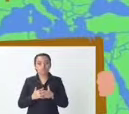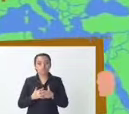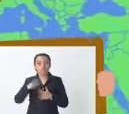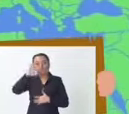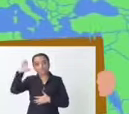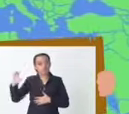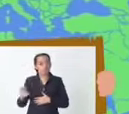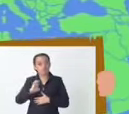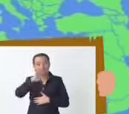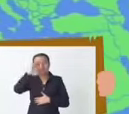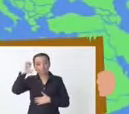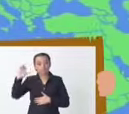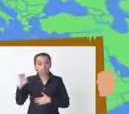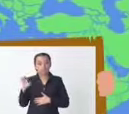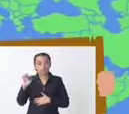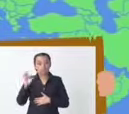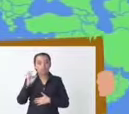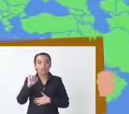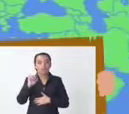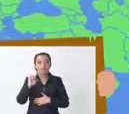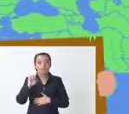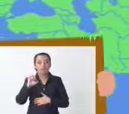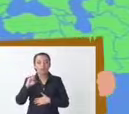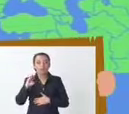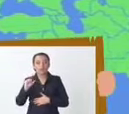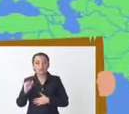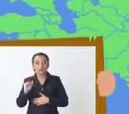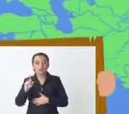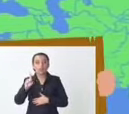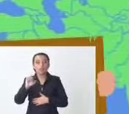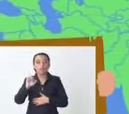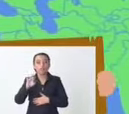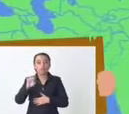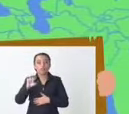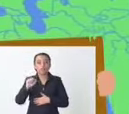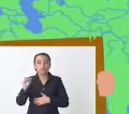Unido, Finlandia, Dinamarca,